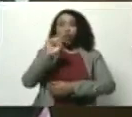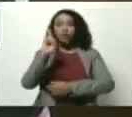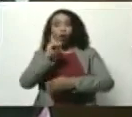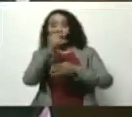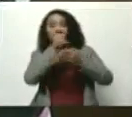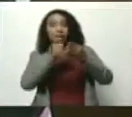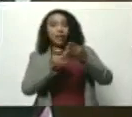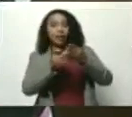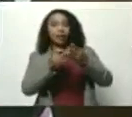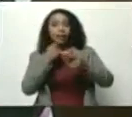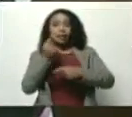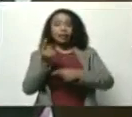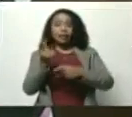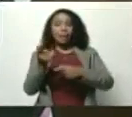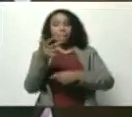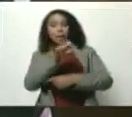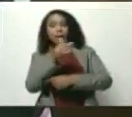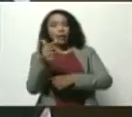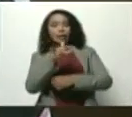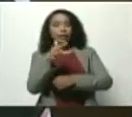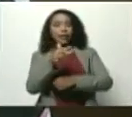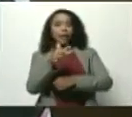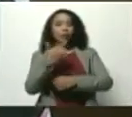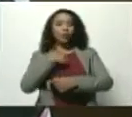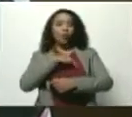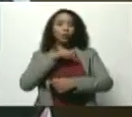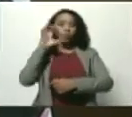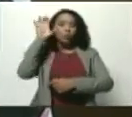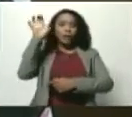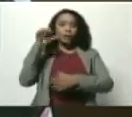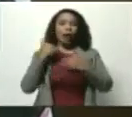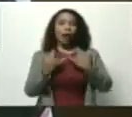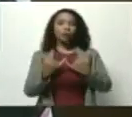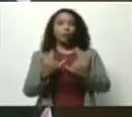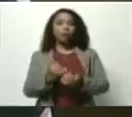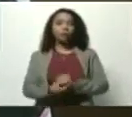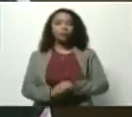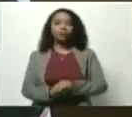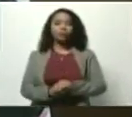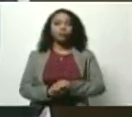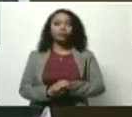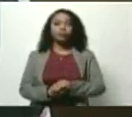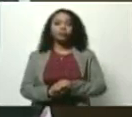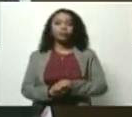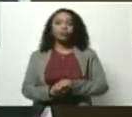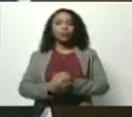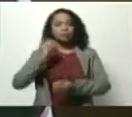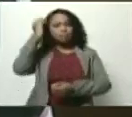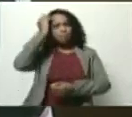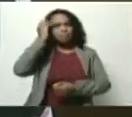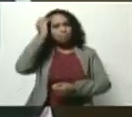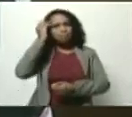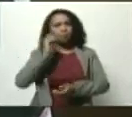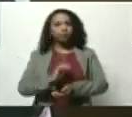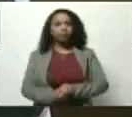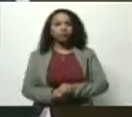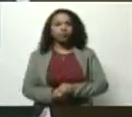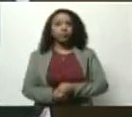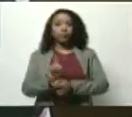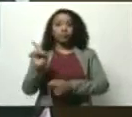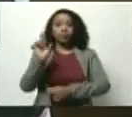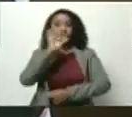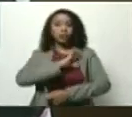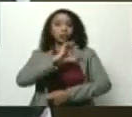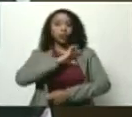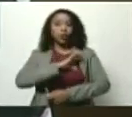son similares a la que presenta nuestro país en la actualidad considerando que el señor